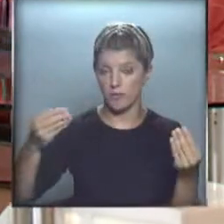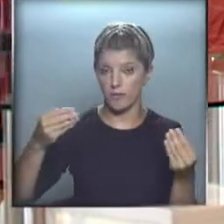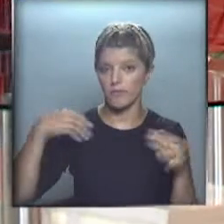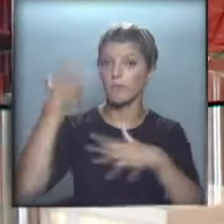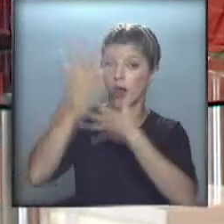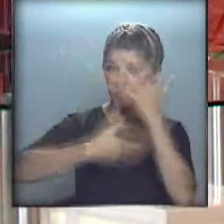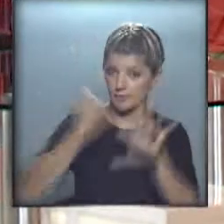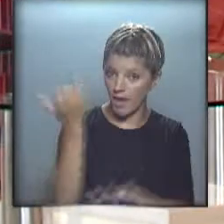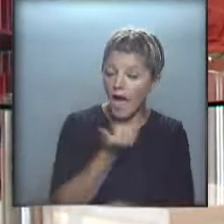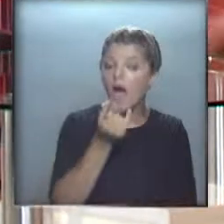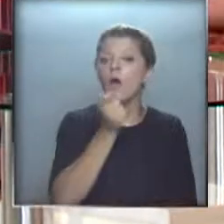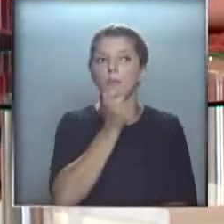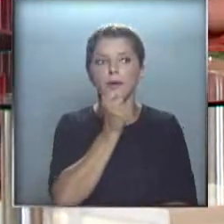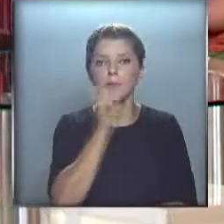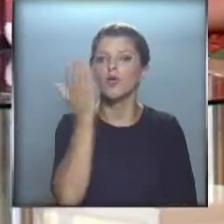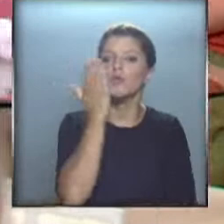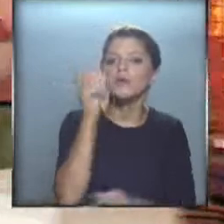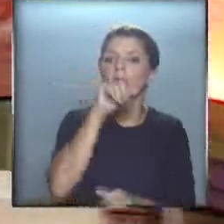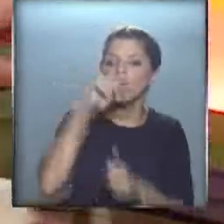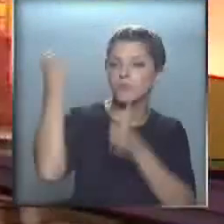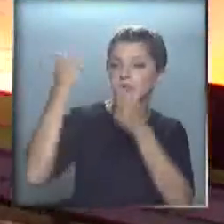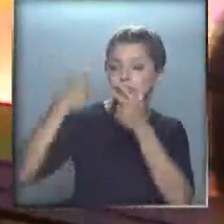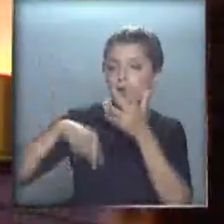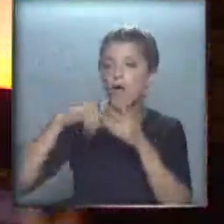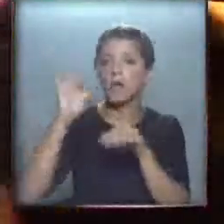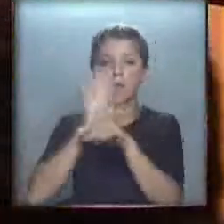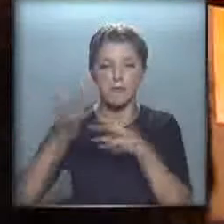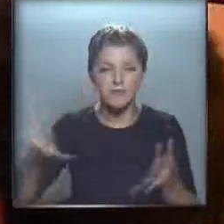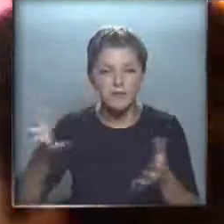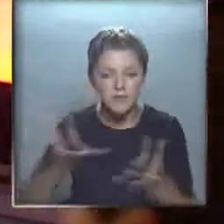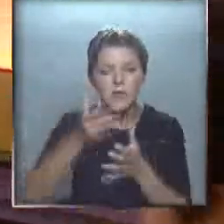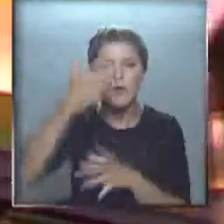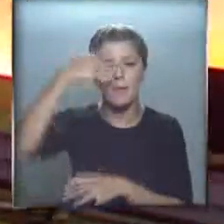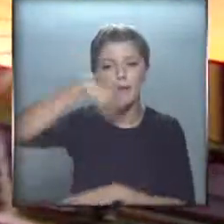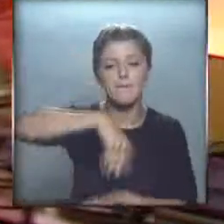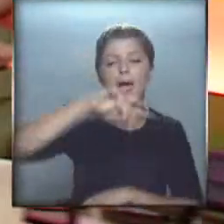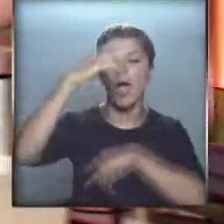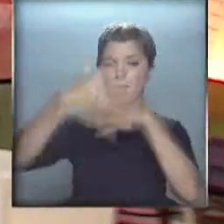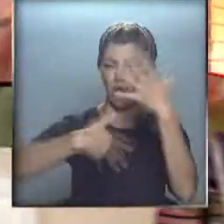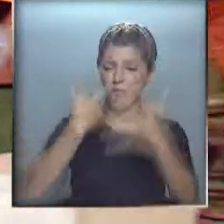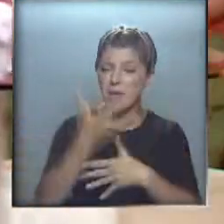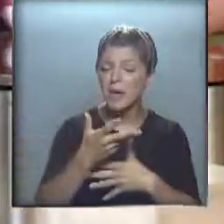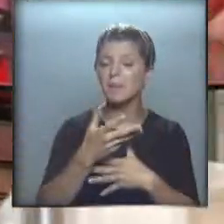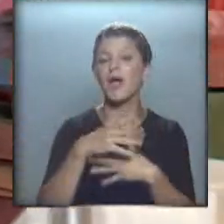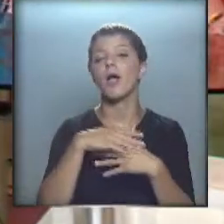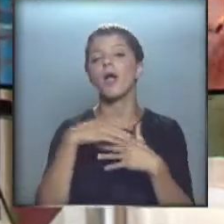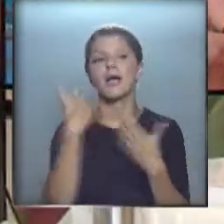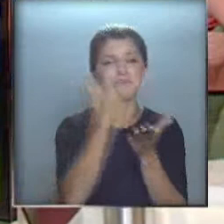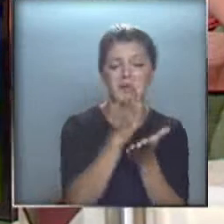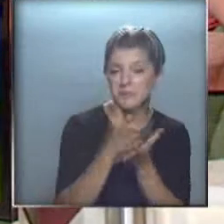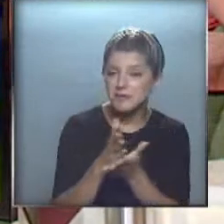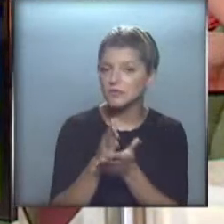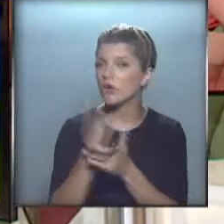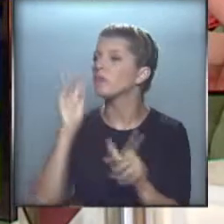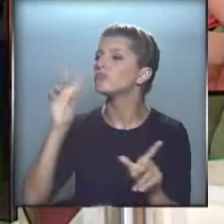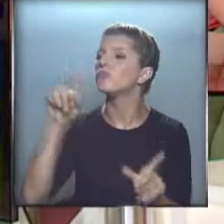es como un llamador al enfrentamiento, al bullying, a la discriminación? ¿Cómo lo ve